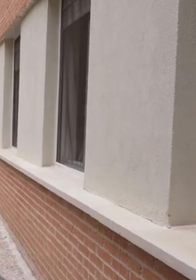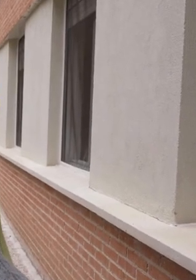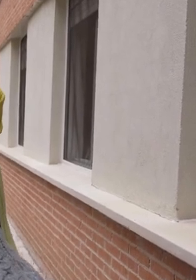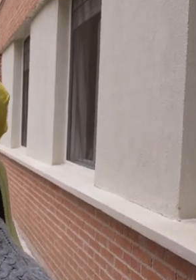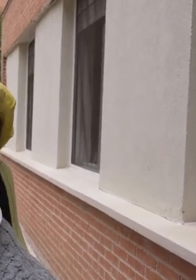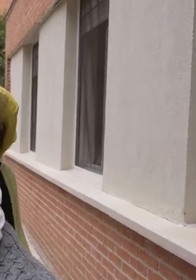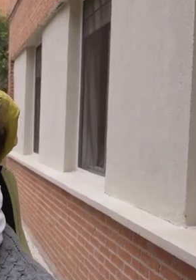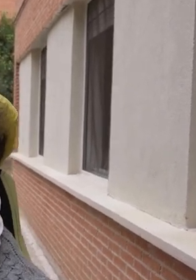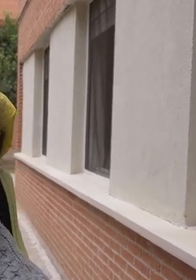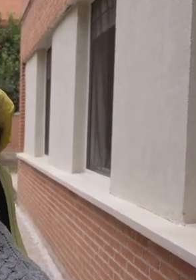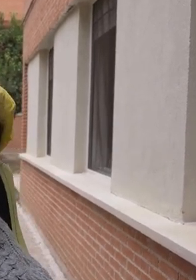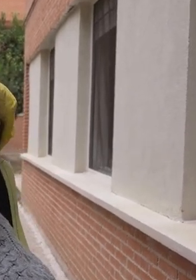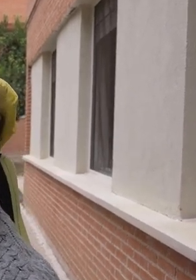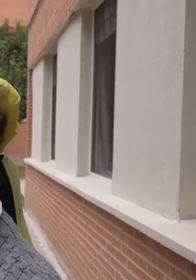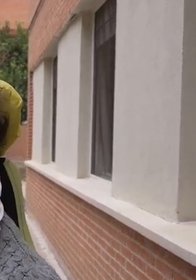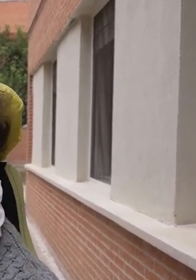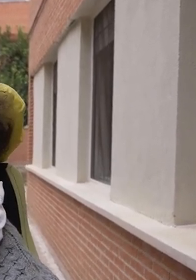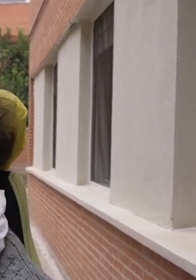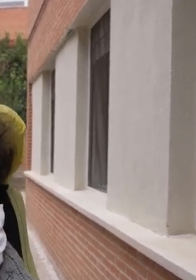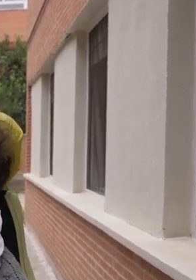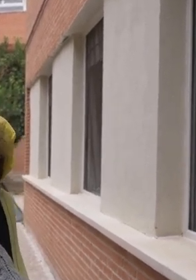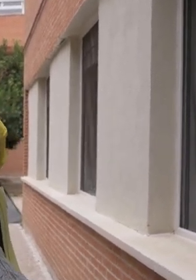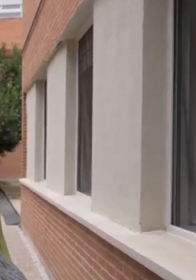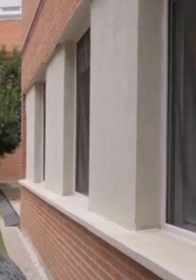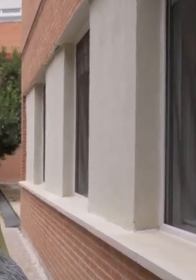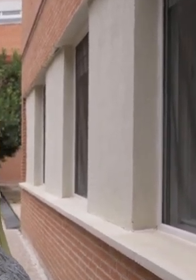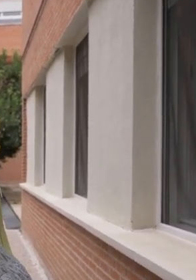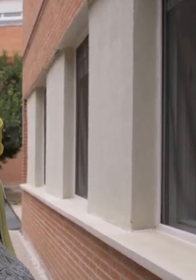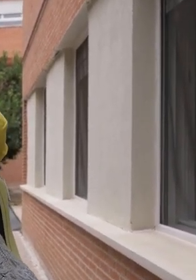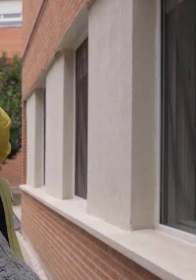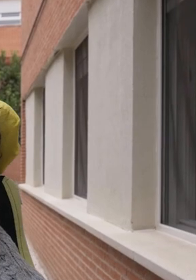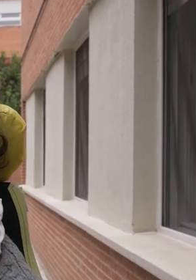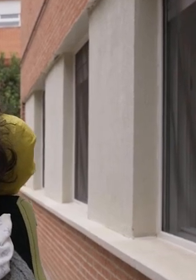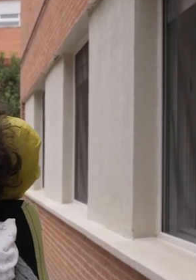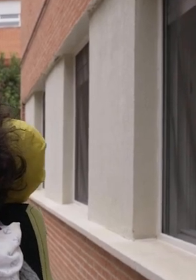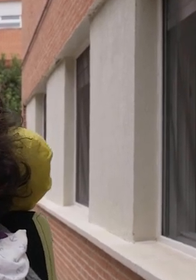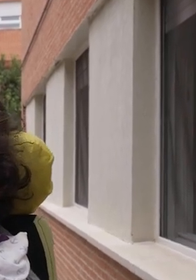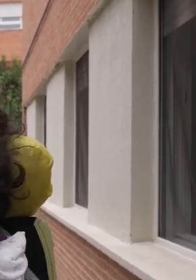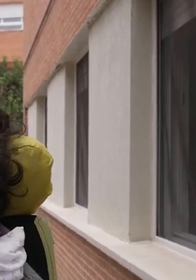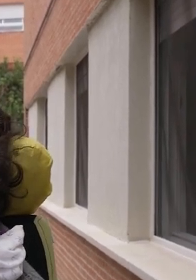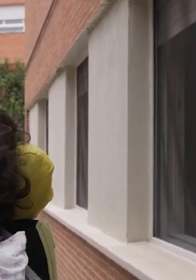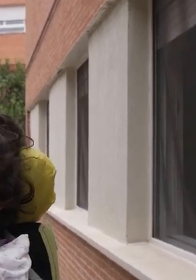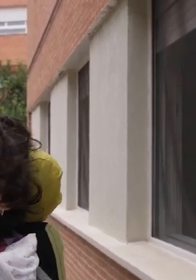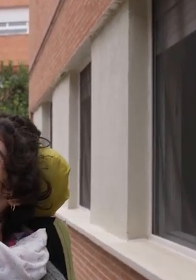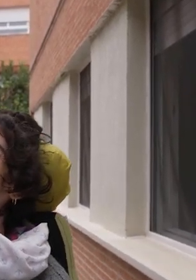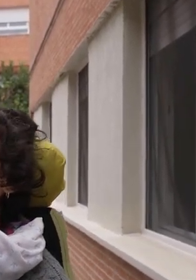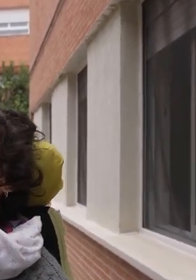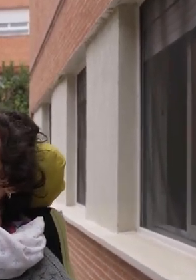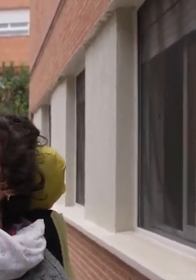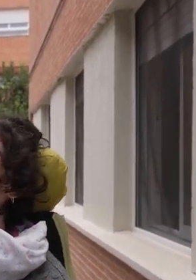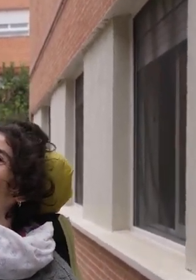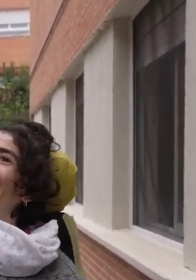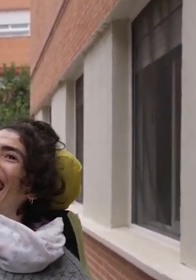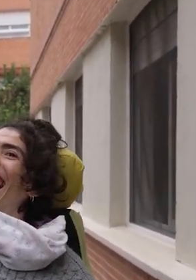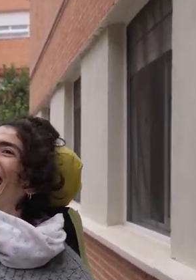Es darle voz a los gustos e intereses de la persona, entendiendo sus gestos, actos y expresiones para apoyar lo